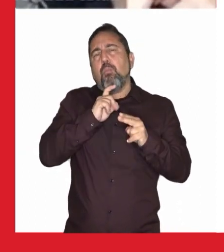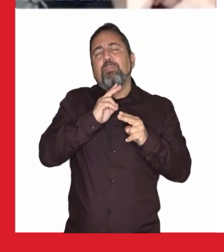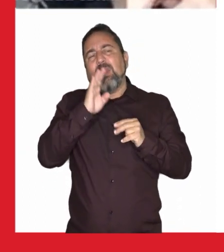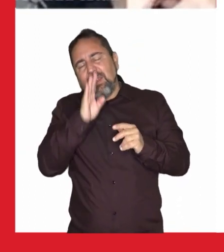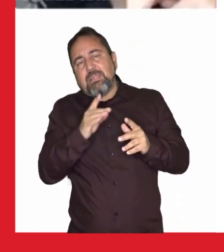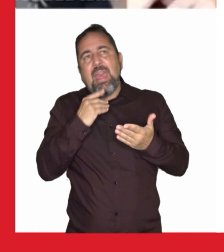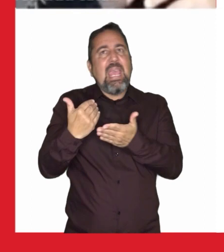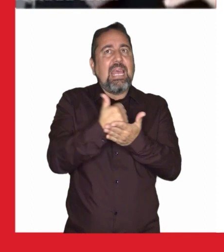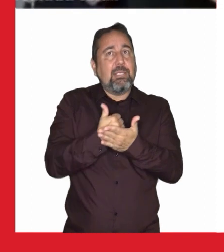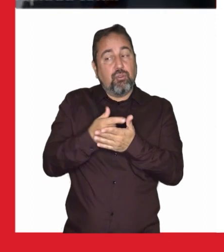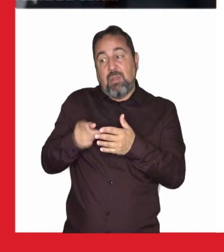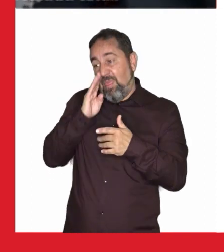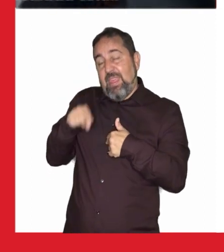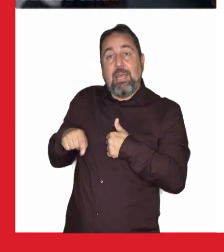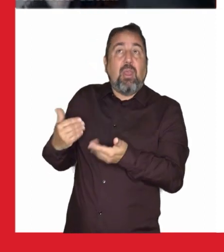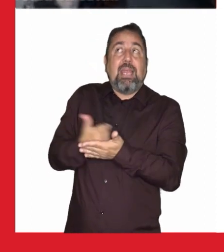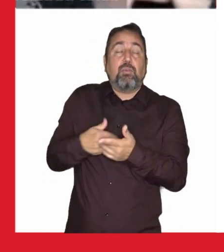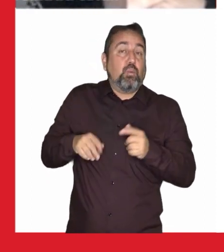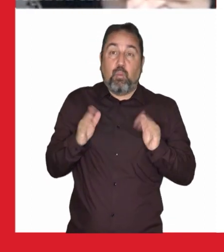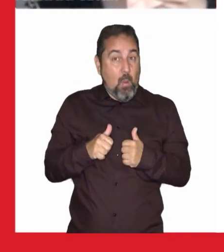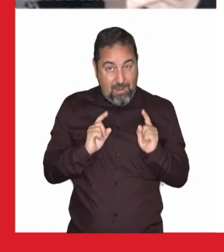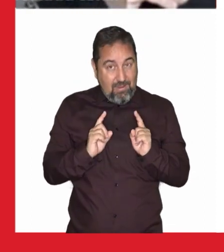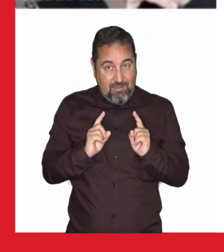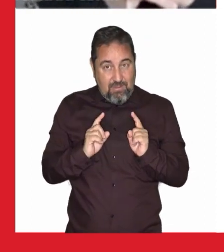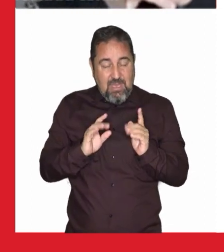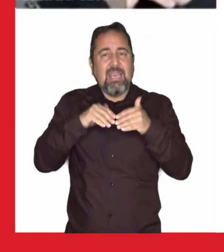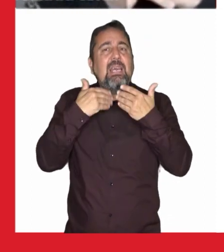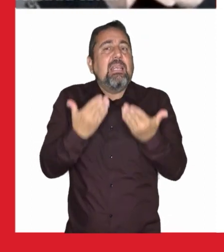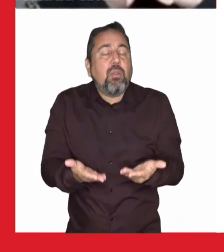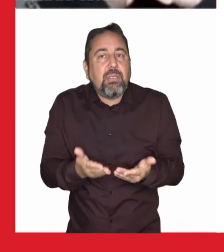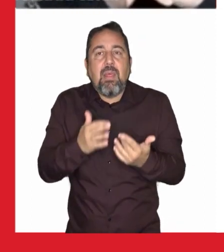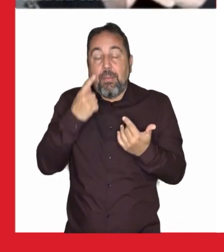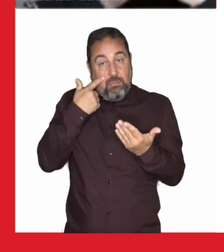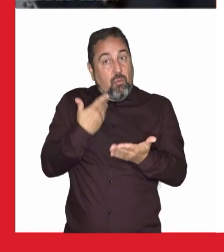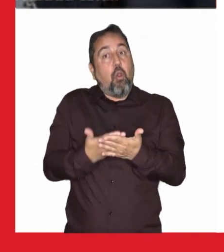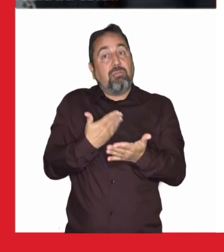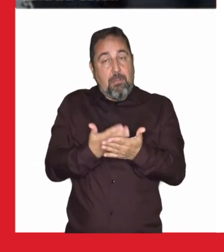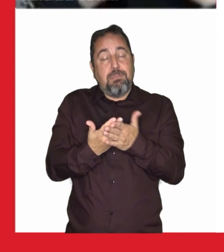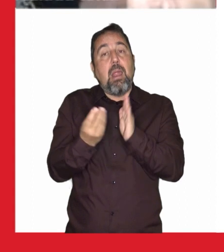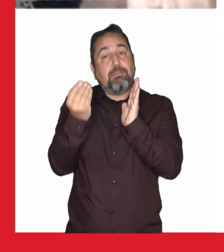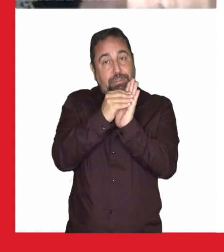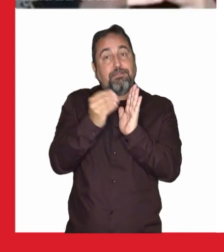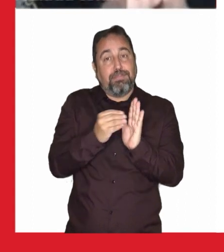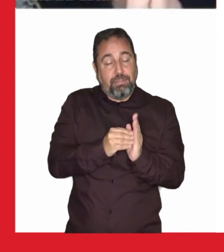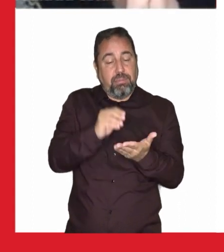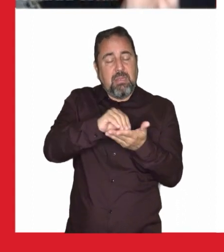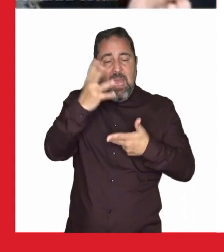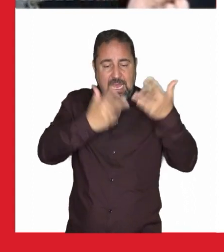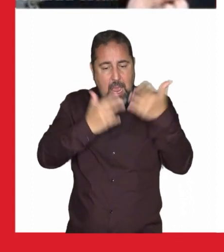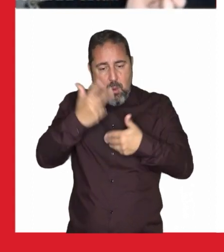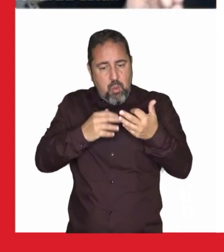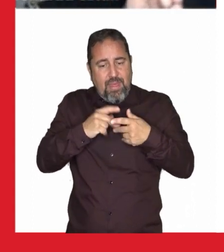gasto y de forma directa no generar un ingreso. ¿De acuerdo? Esa es la idea. ¿Vale? Y por lo tanto, tenéis